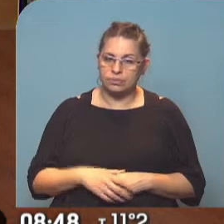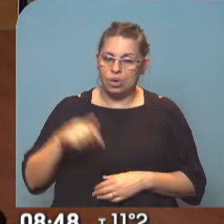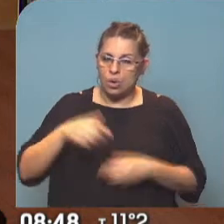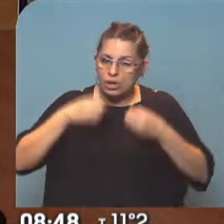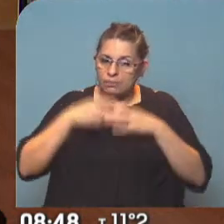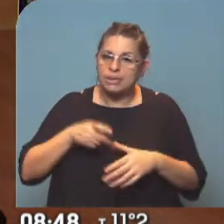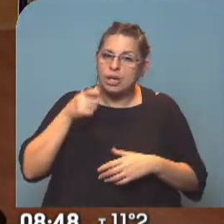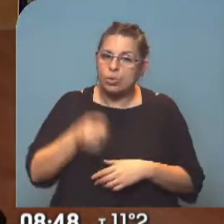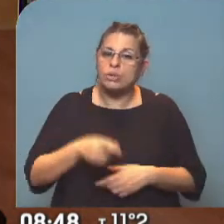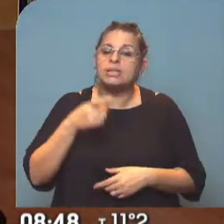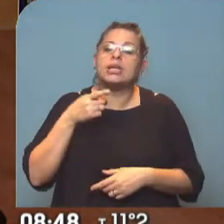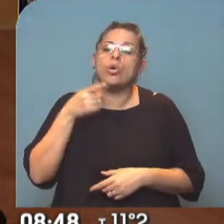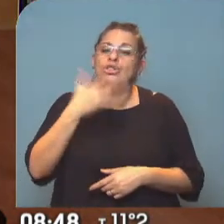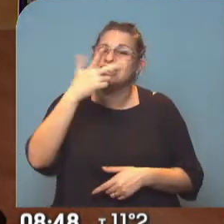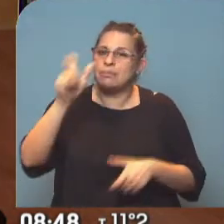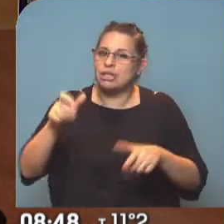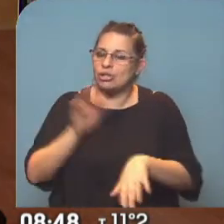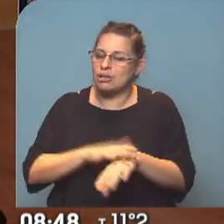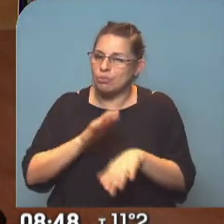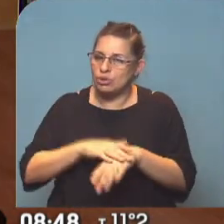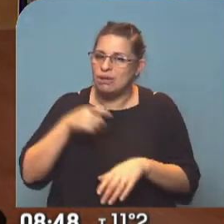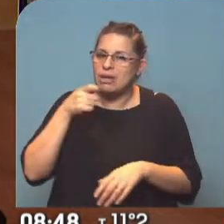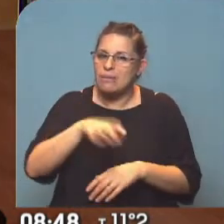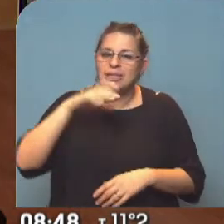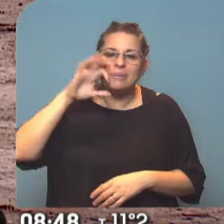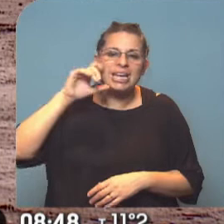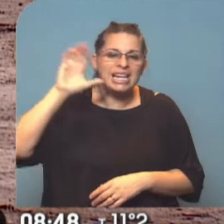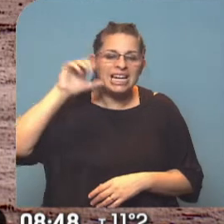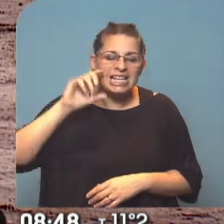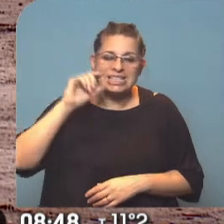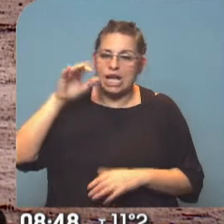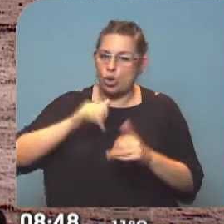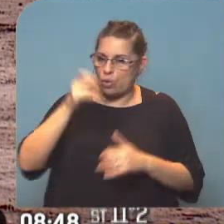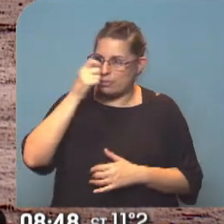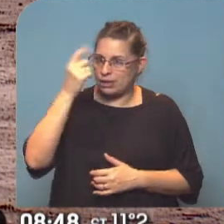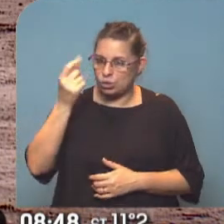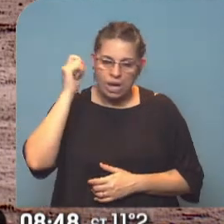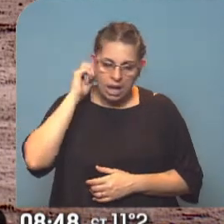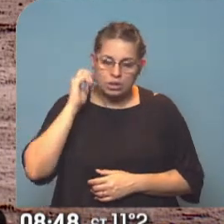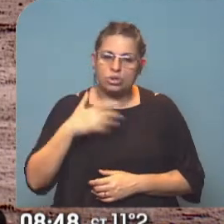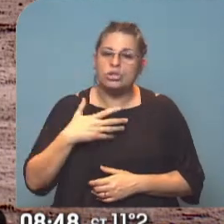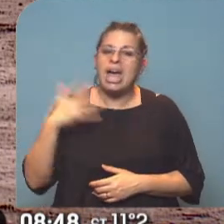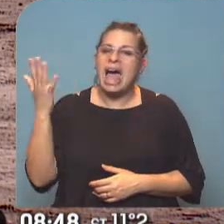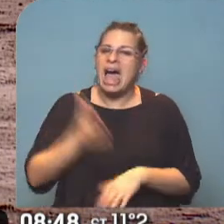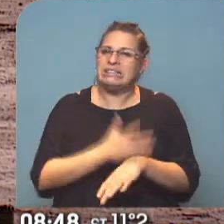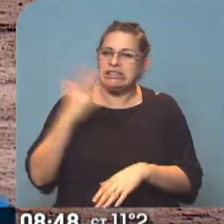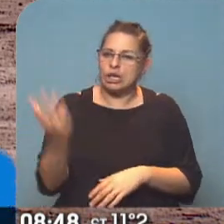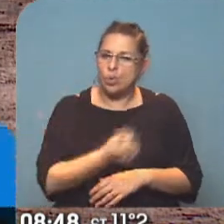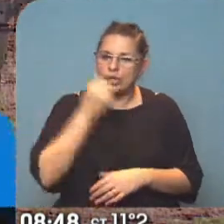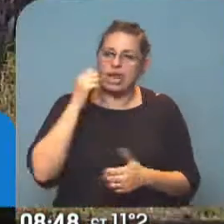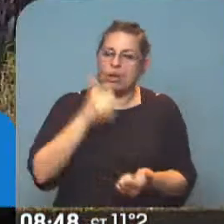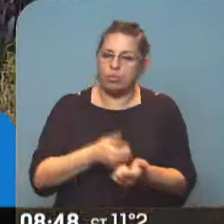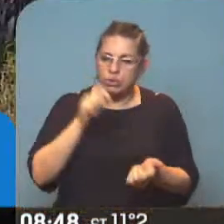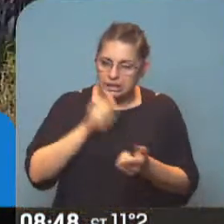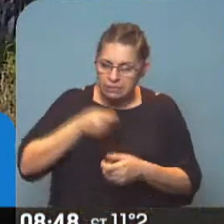Hoy comienza el juicio contra los tres hombres imputados por el femicidio de Micaela García, la joven de 21 años que fue secuestrada, abusada